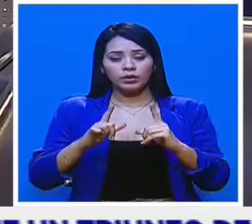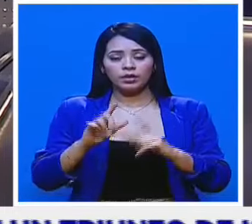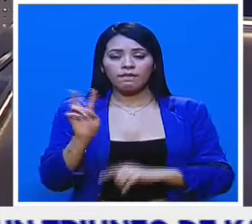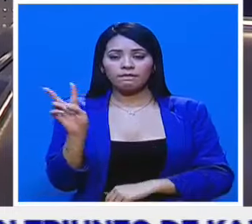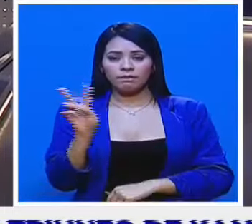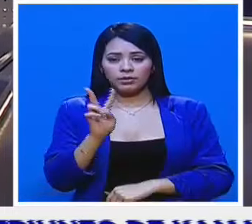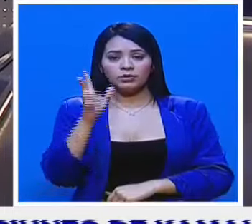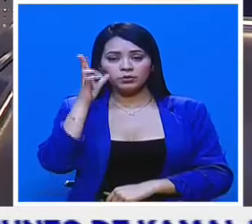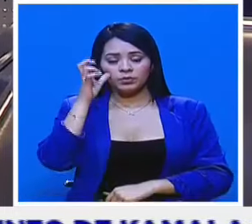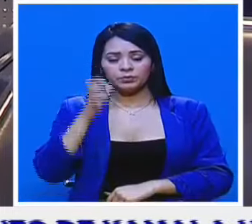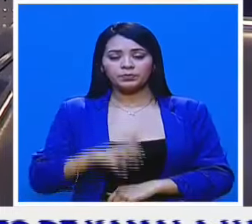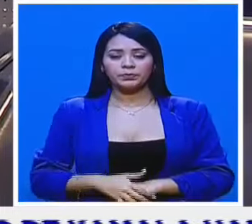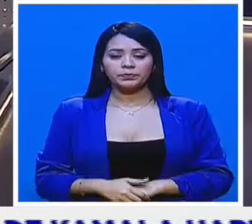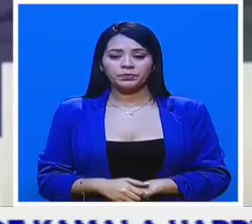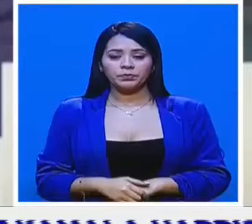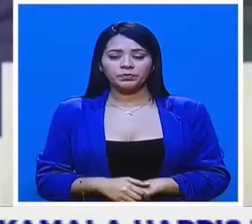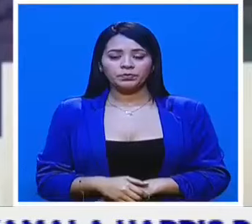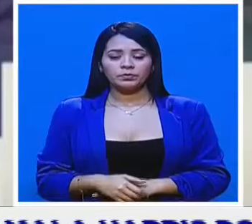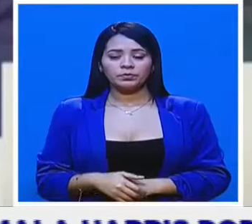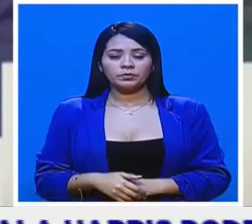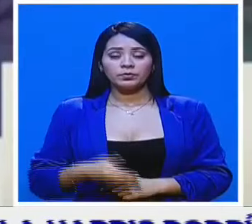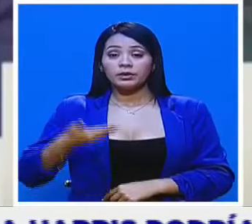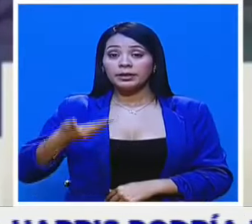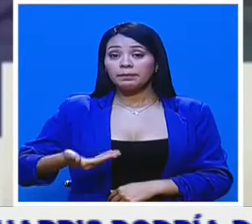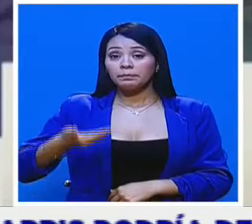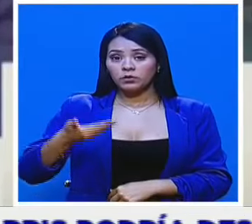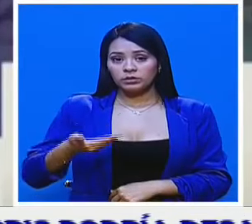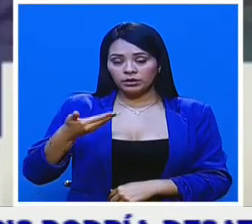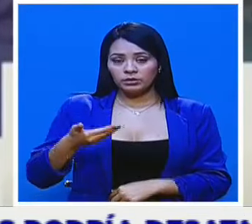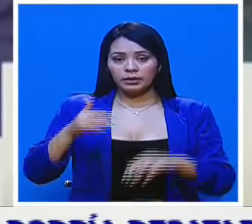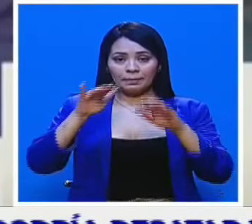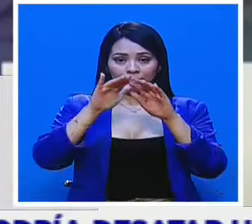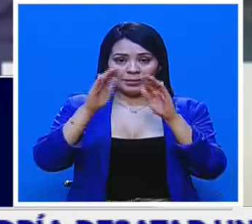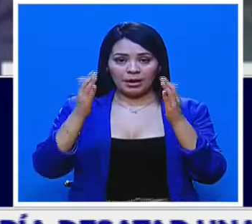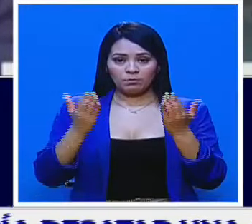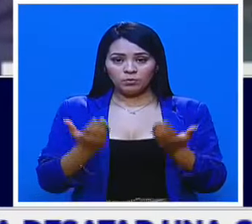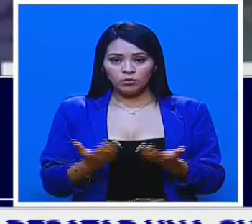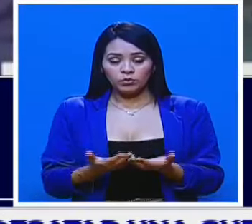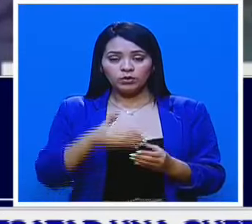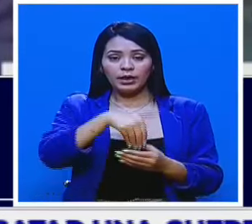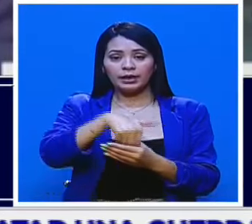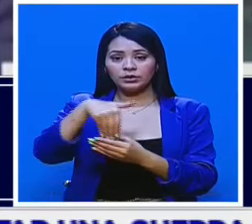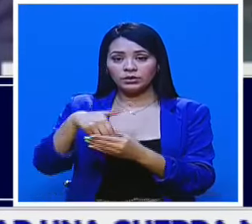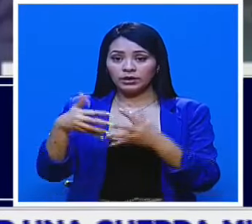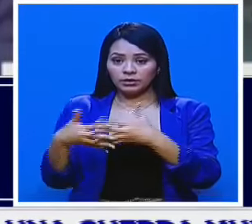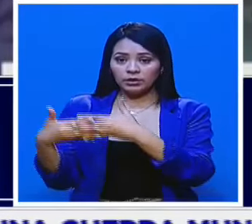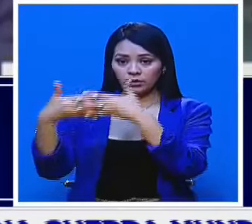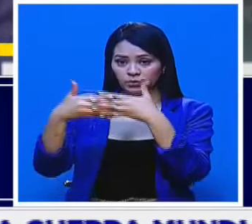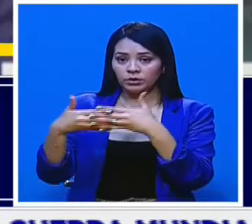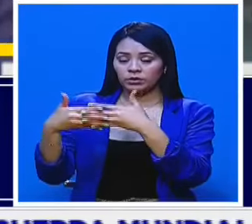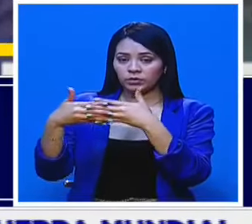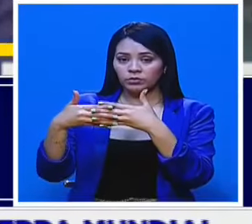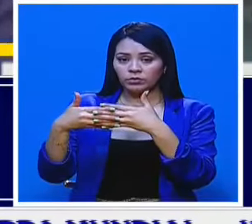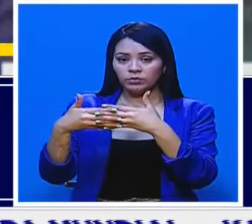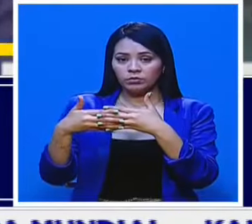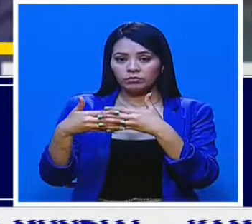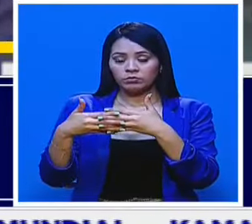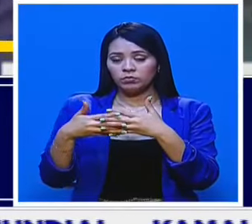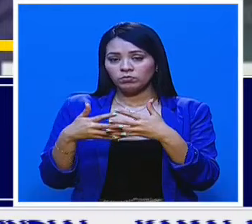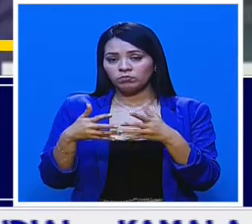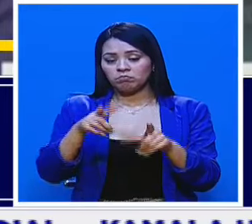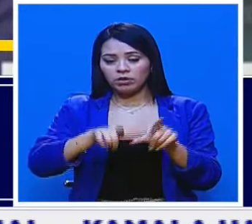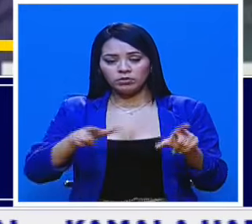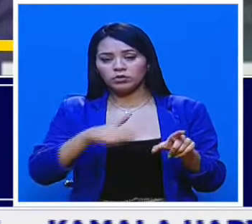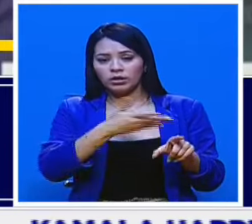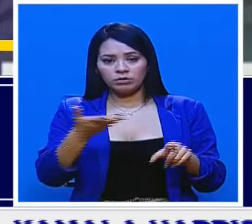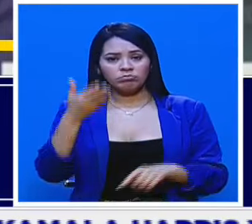venezolanas. Escuchemos. Es muy importante para el mundo las elecciones de Estados Unidos, como cualquier persona puede